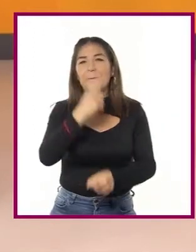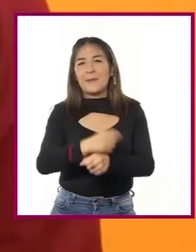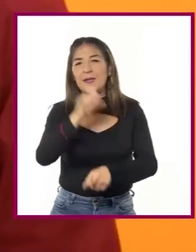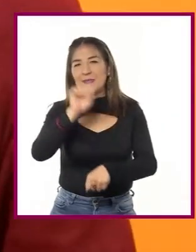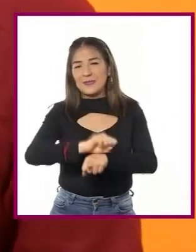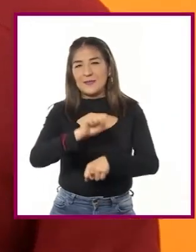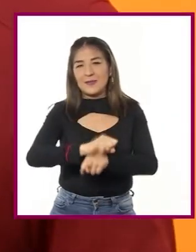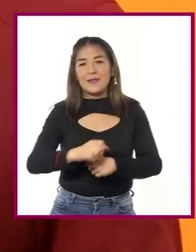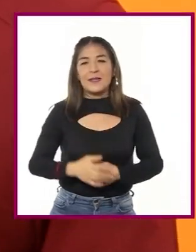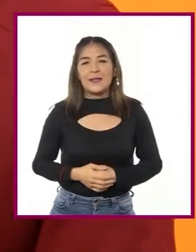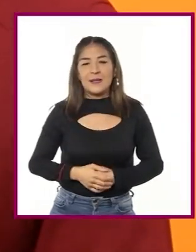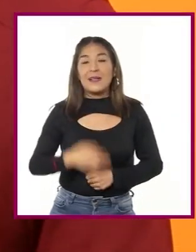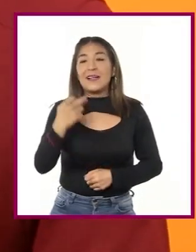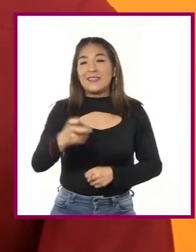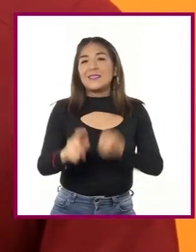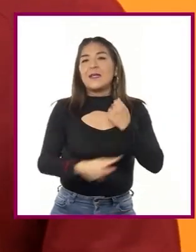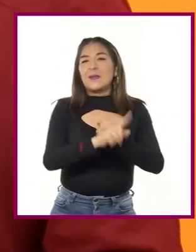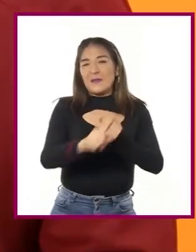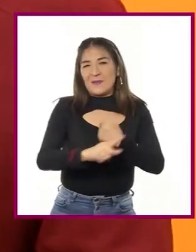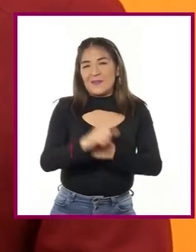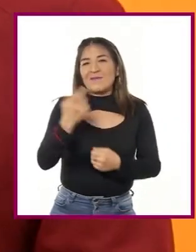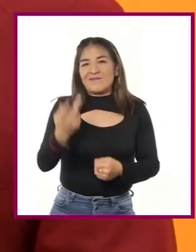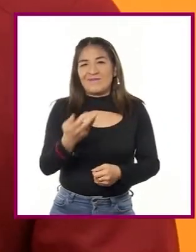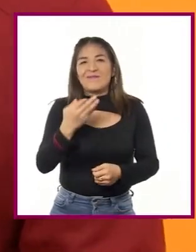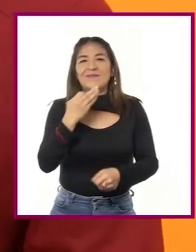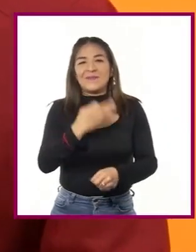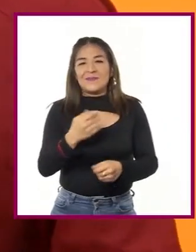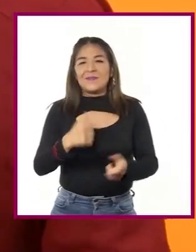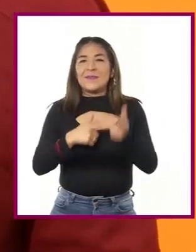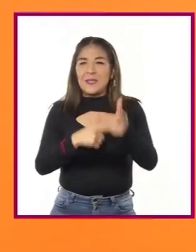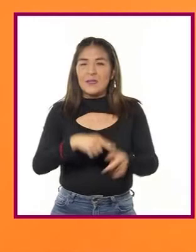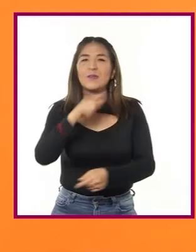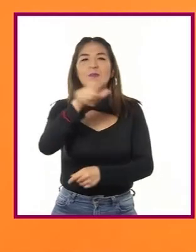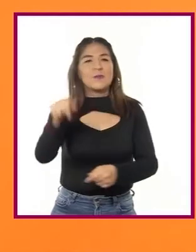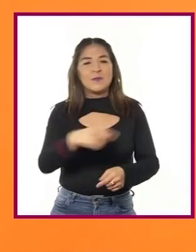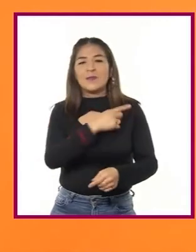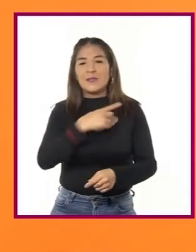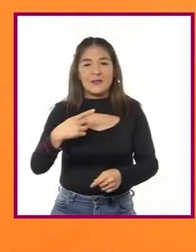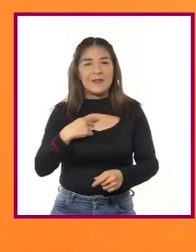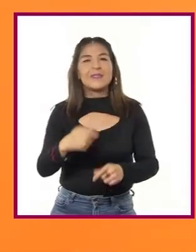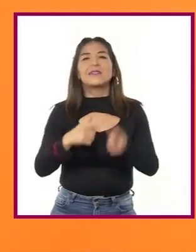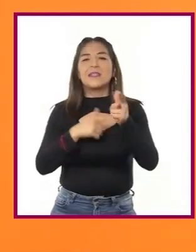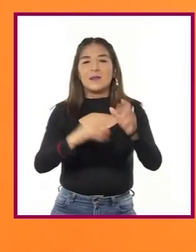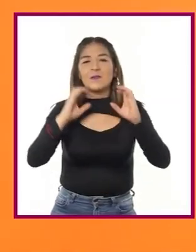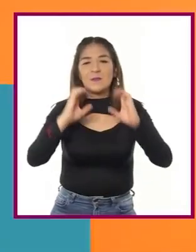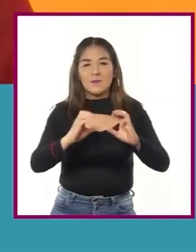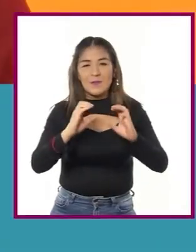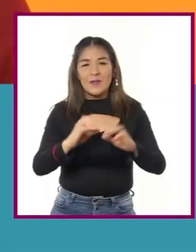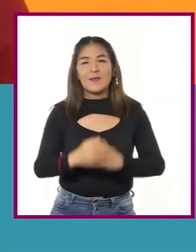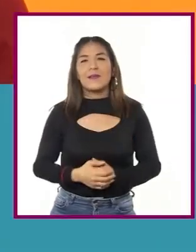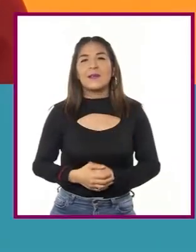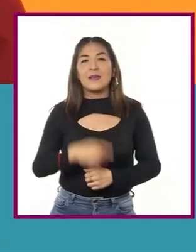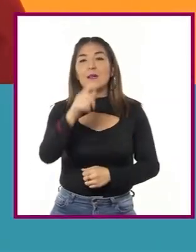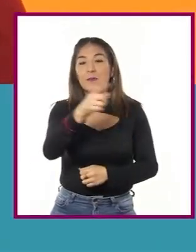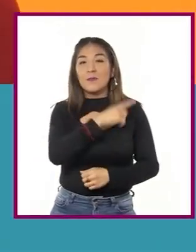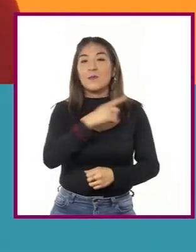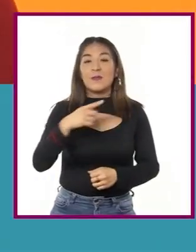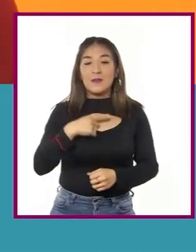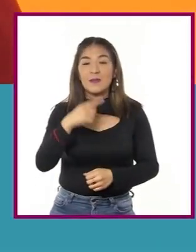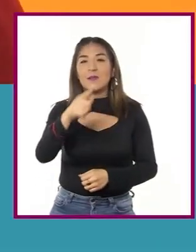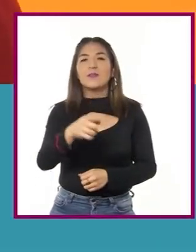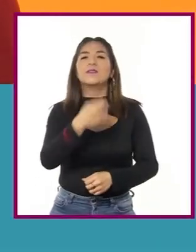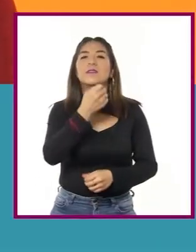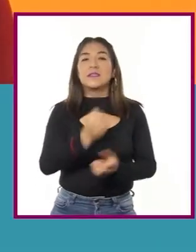Grado. Ante la situación que vivimos, queremos pedirles no bajar la guardia con estas simples acciones. Si deben salir, guarden